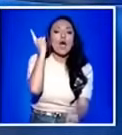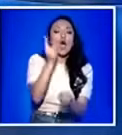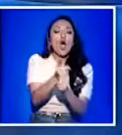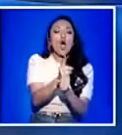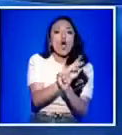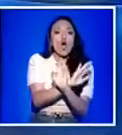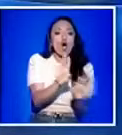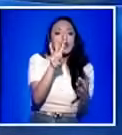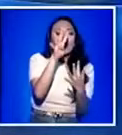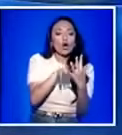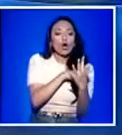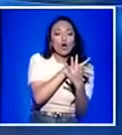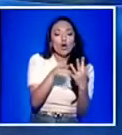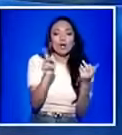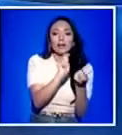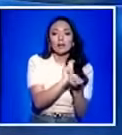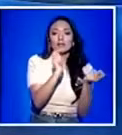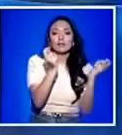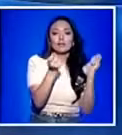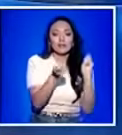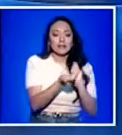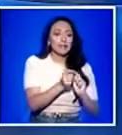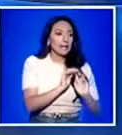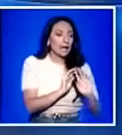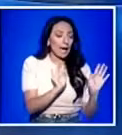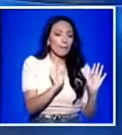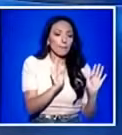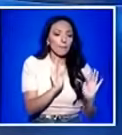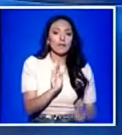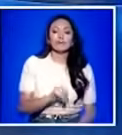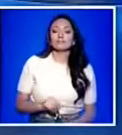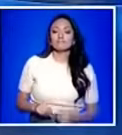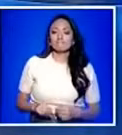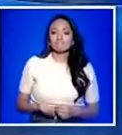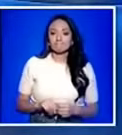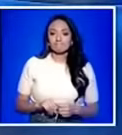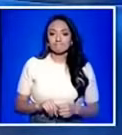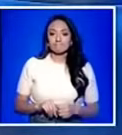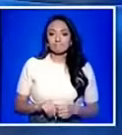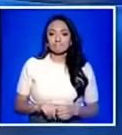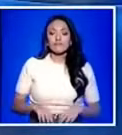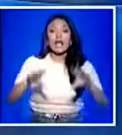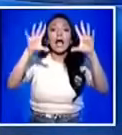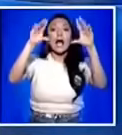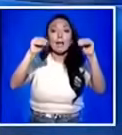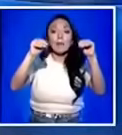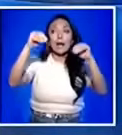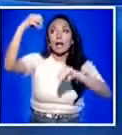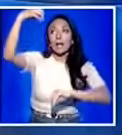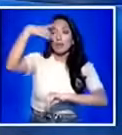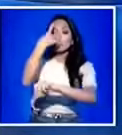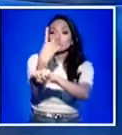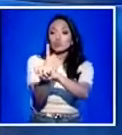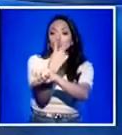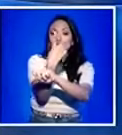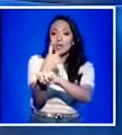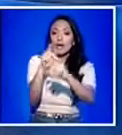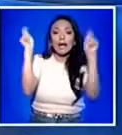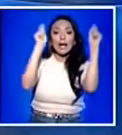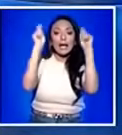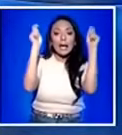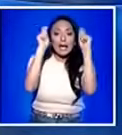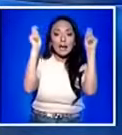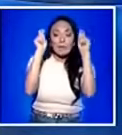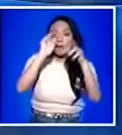los horarios en varios cantones con nivel de riesgo alto de inseguridad. Apaga la luz y dale una hora al planeta. Esta campaña la puede hacer